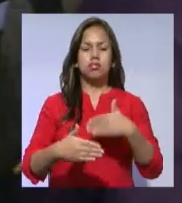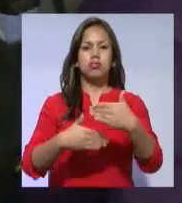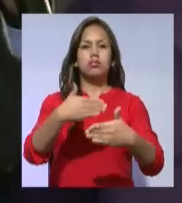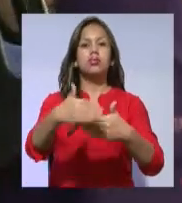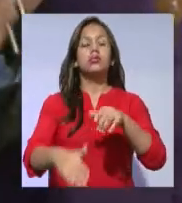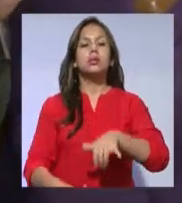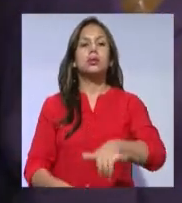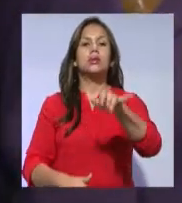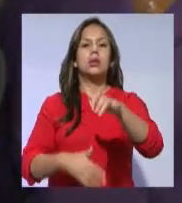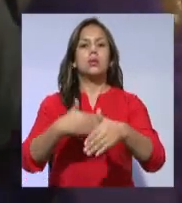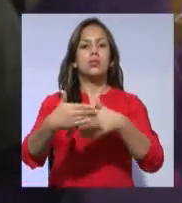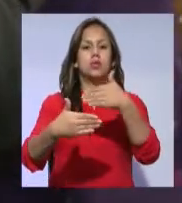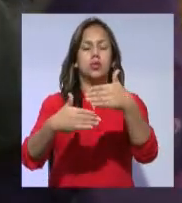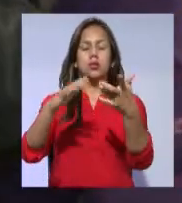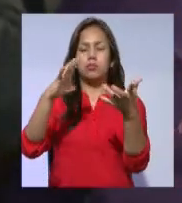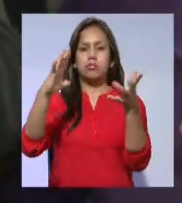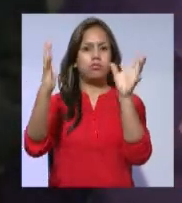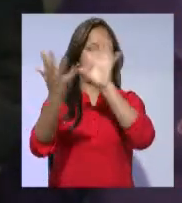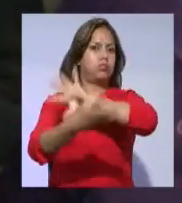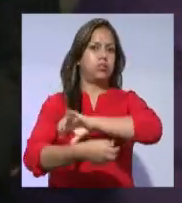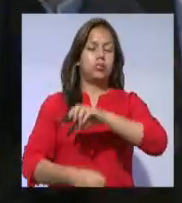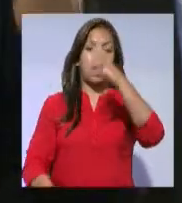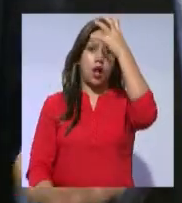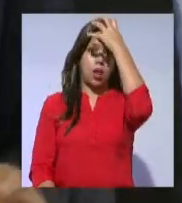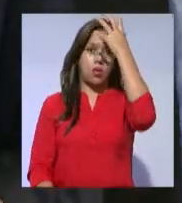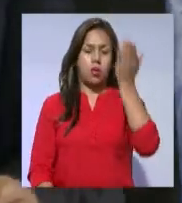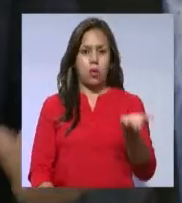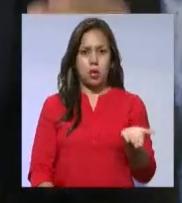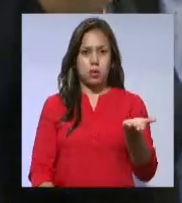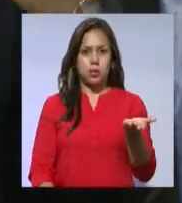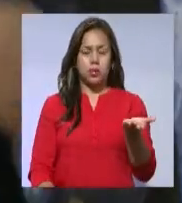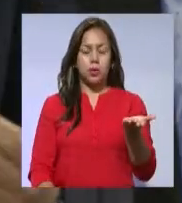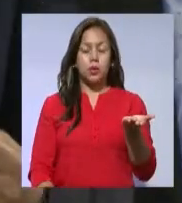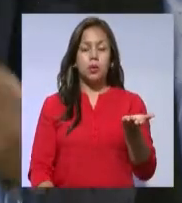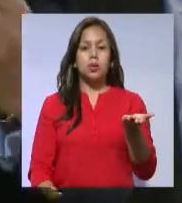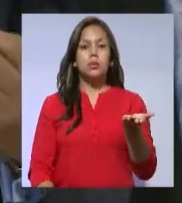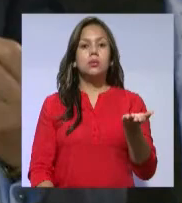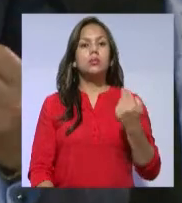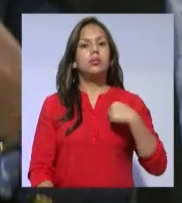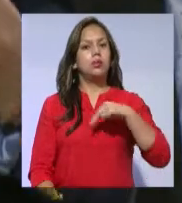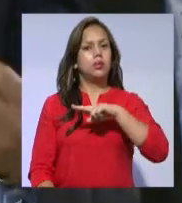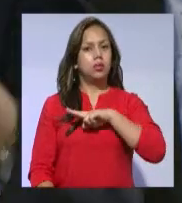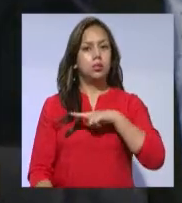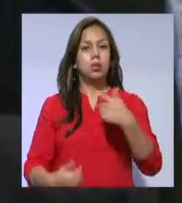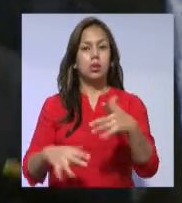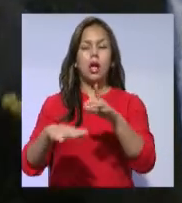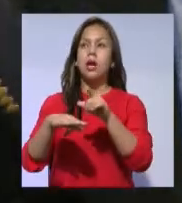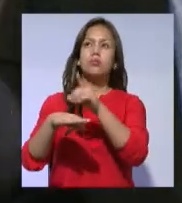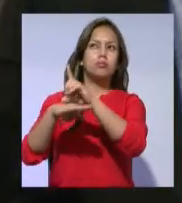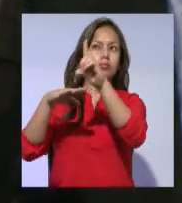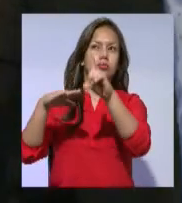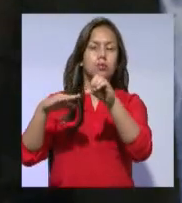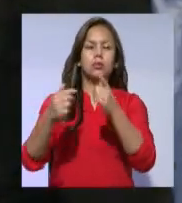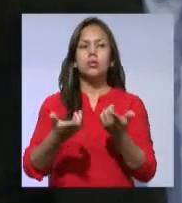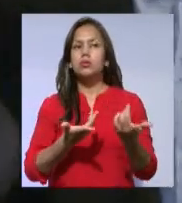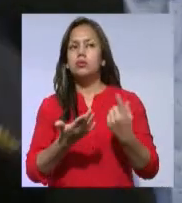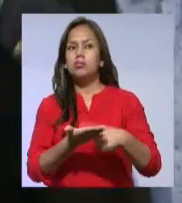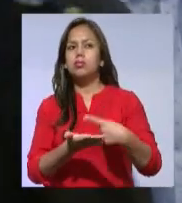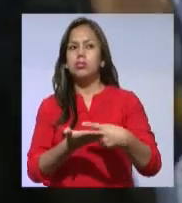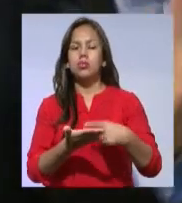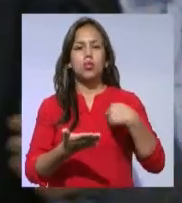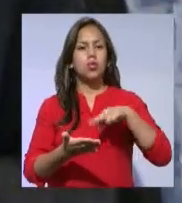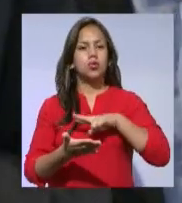procesos de transformación de la educación es tan pronto conozcamos en el carl le vamos a dar todas las facilidades